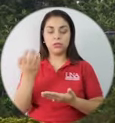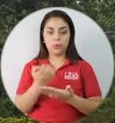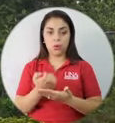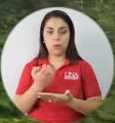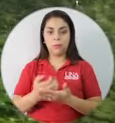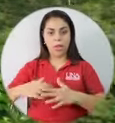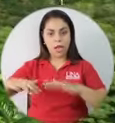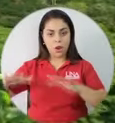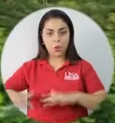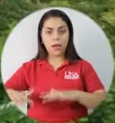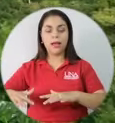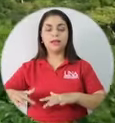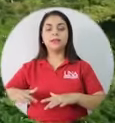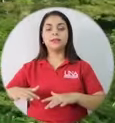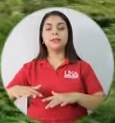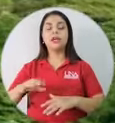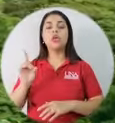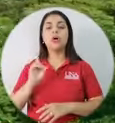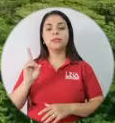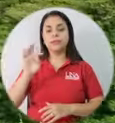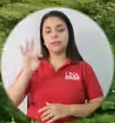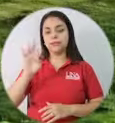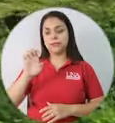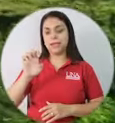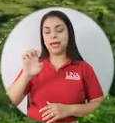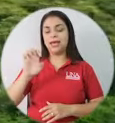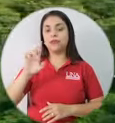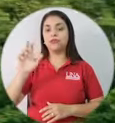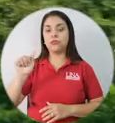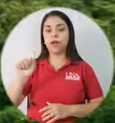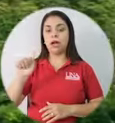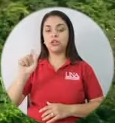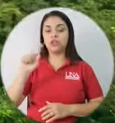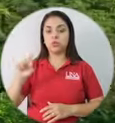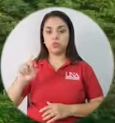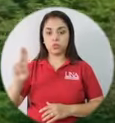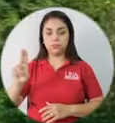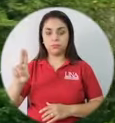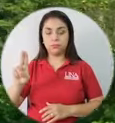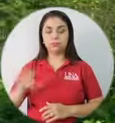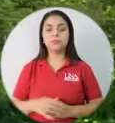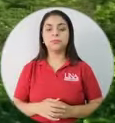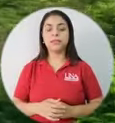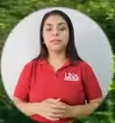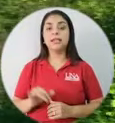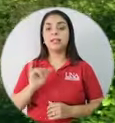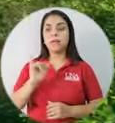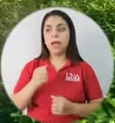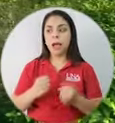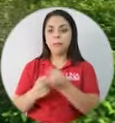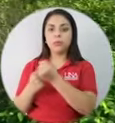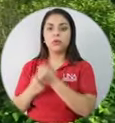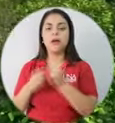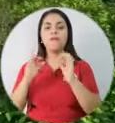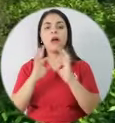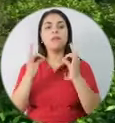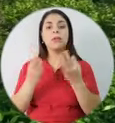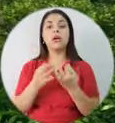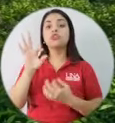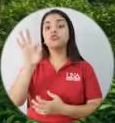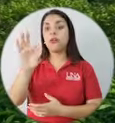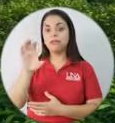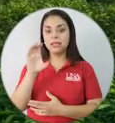economía local de la región cafetalera Tarrazú y también aportando a estas familias